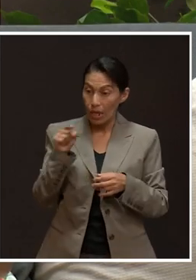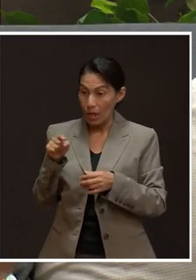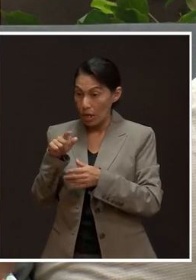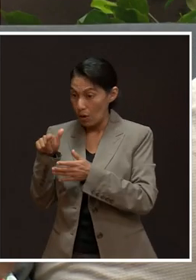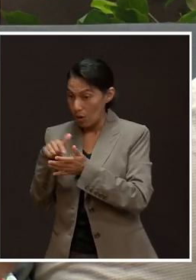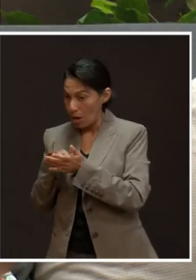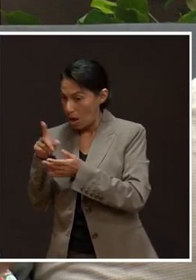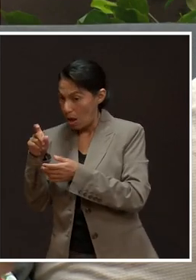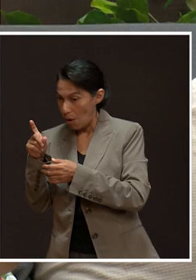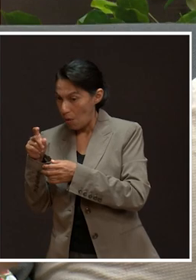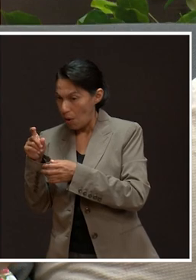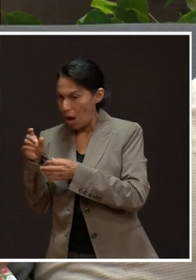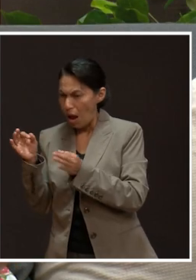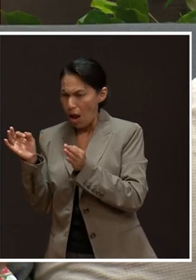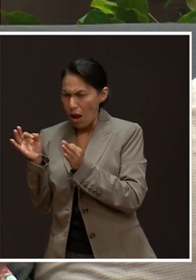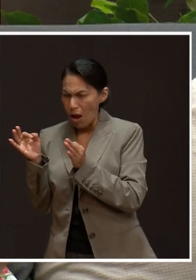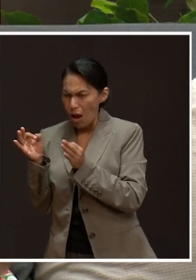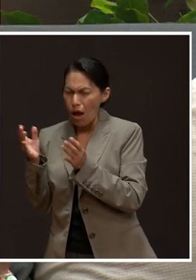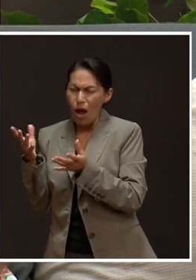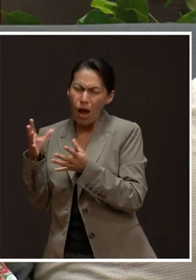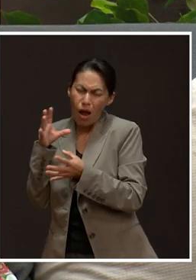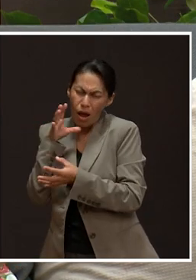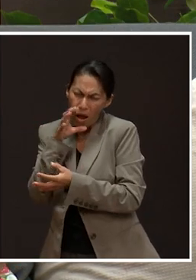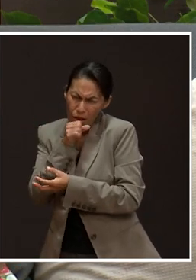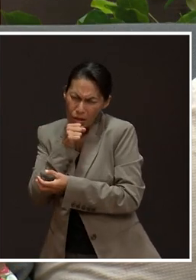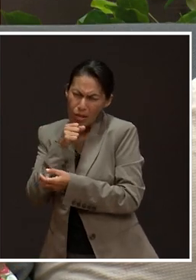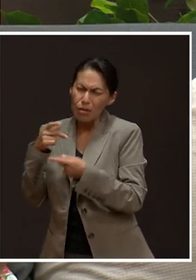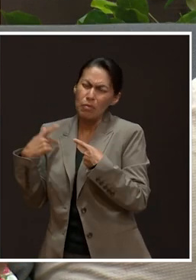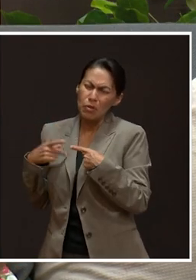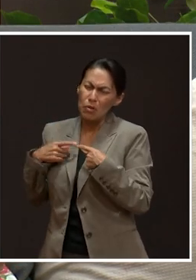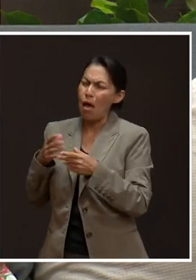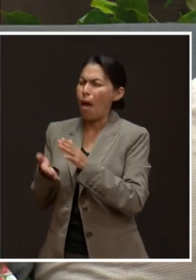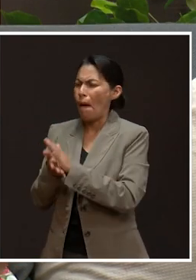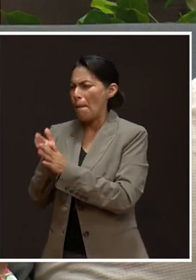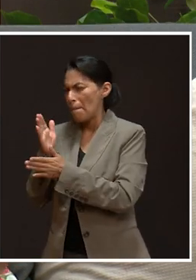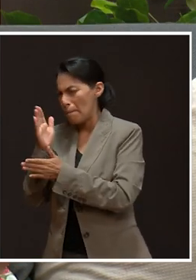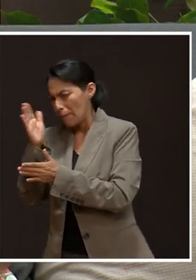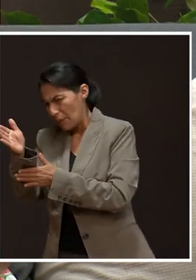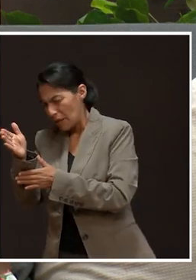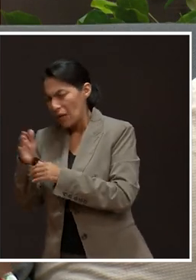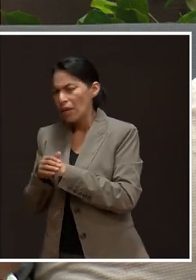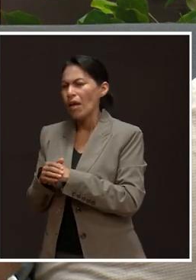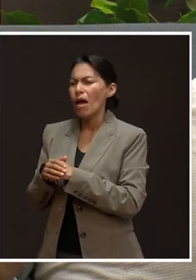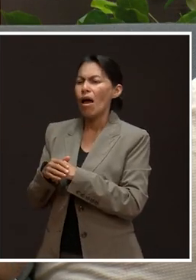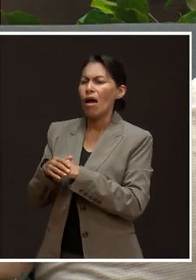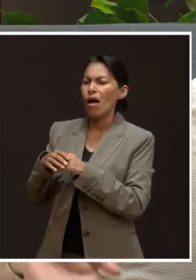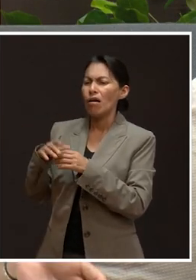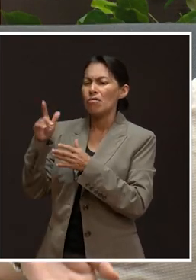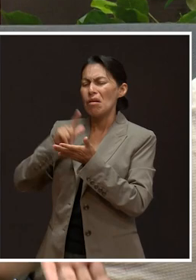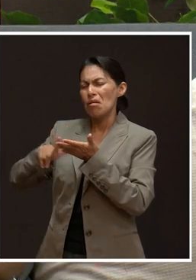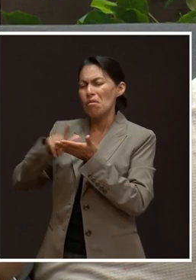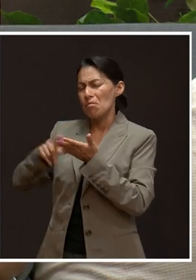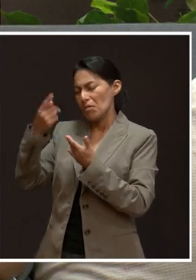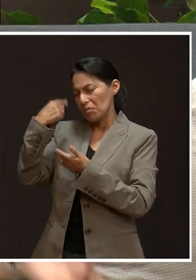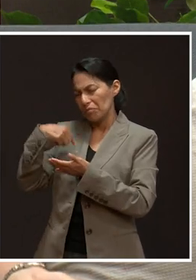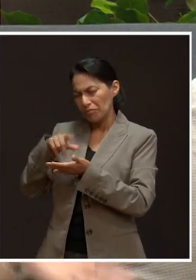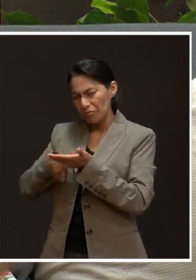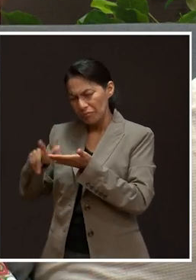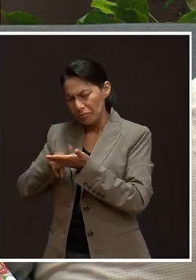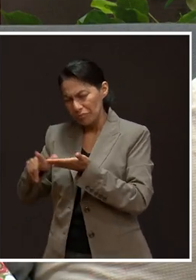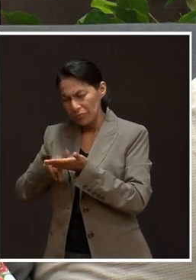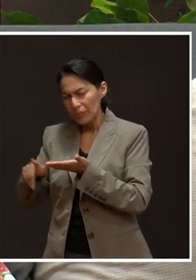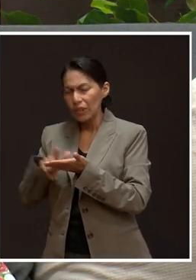termales donde pueden las personas ir a bañarse, desintoxicarse. Entonces, yo agarraba un camión de